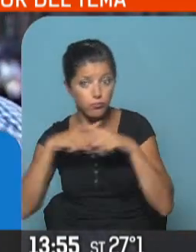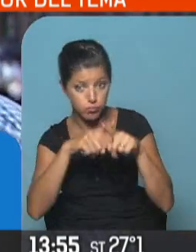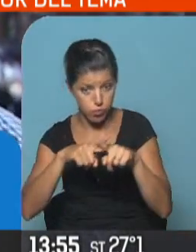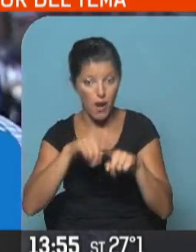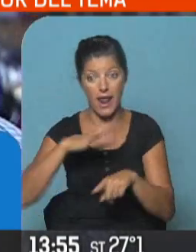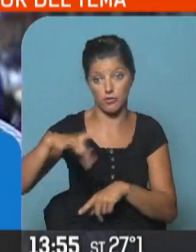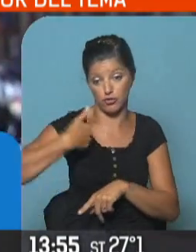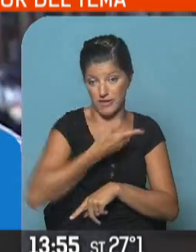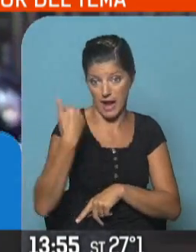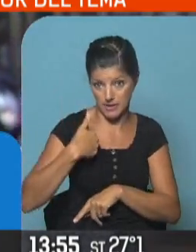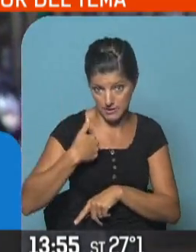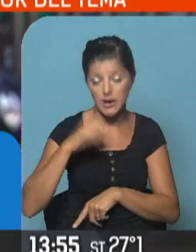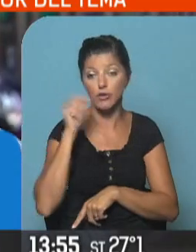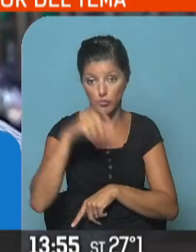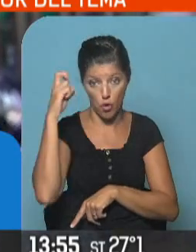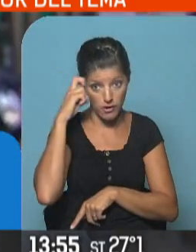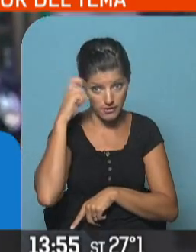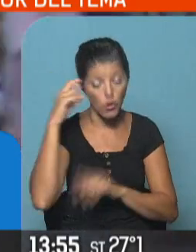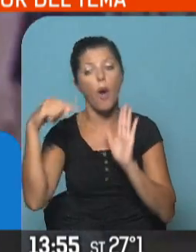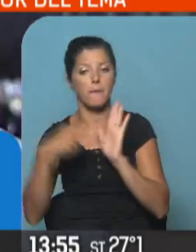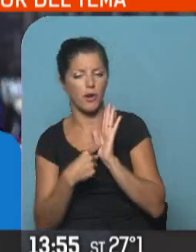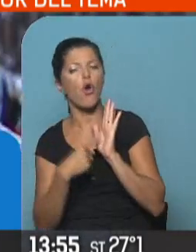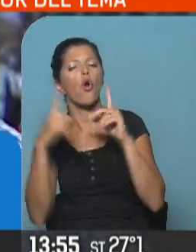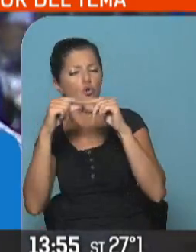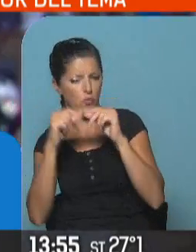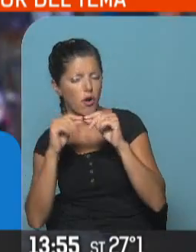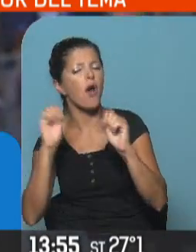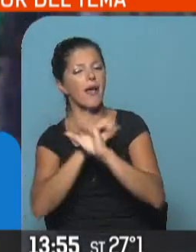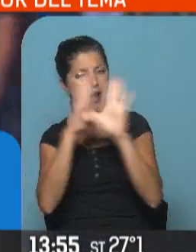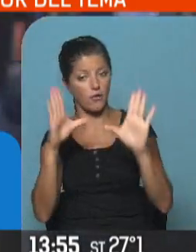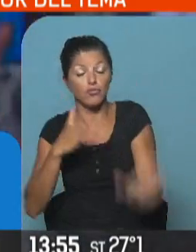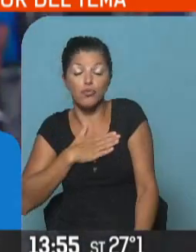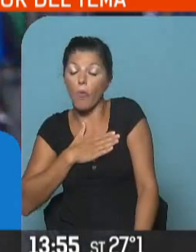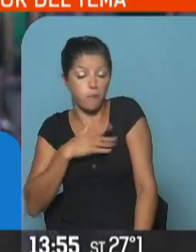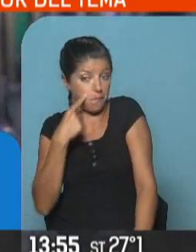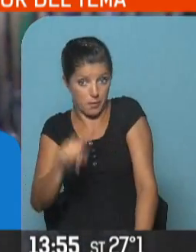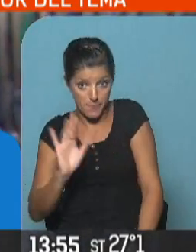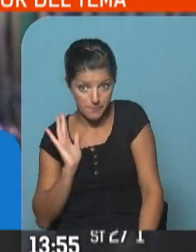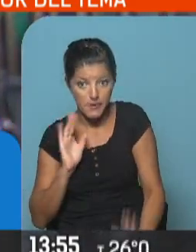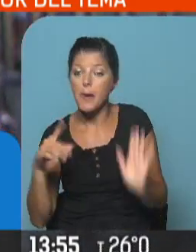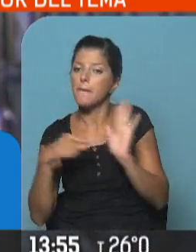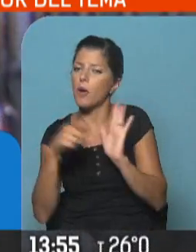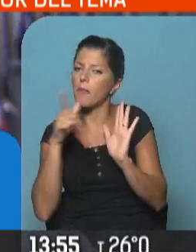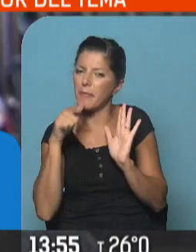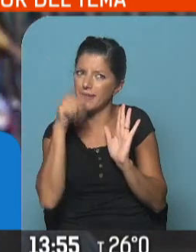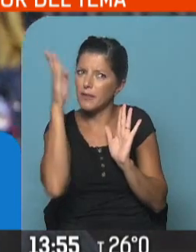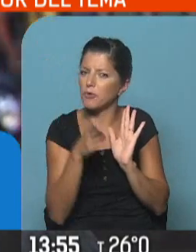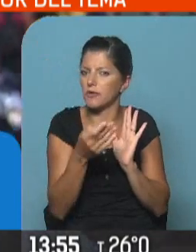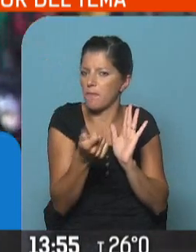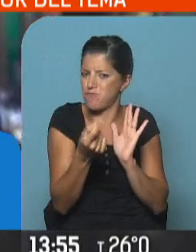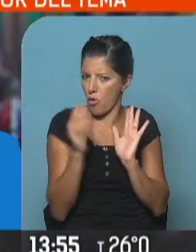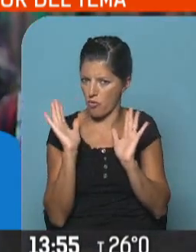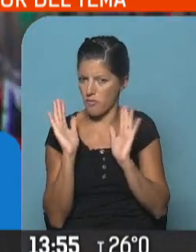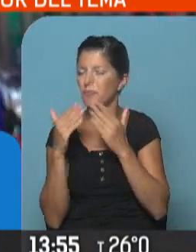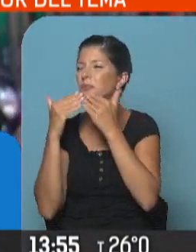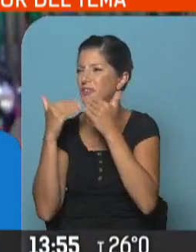debata el Congreso argentino, pero con cifras y con cosas claras? Yo no las tengo, pero tengo la impresión de que el porcentaje no es muy elevado. Muchísimas